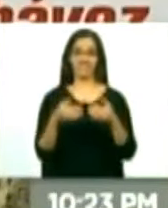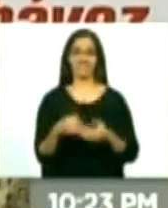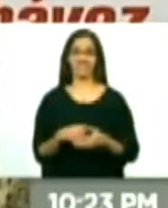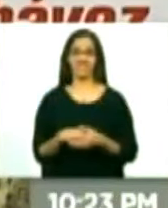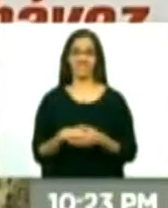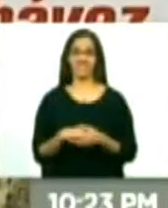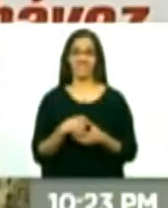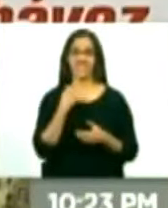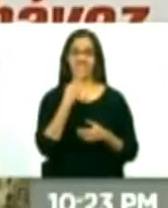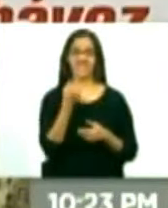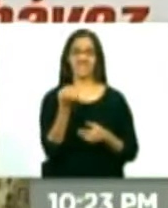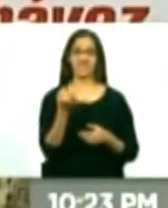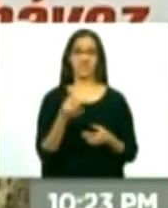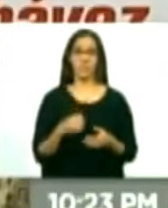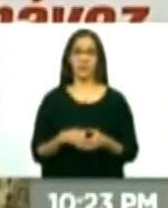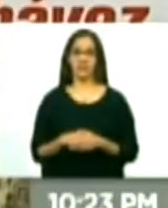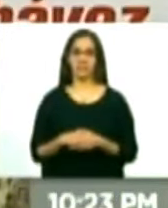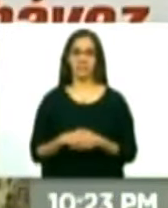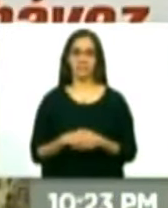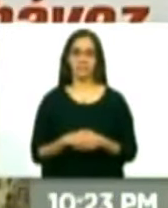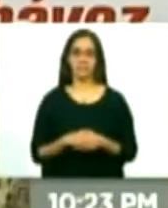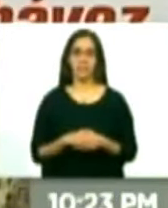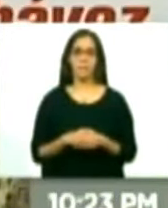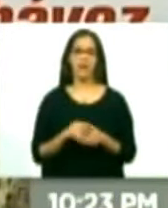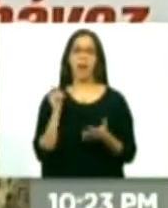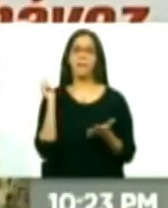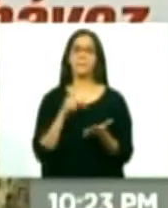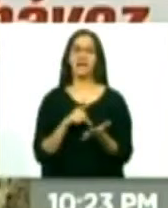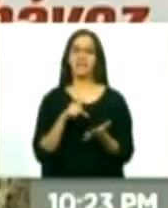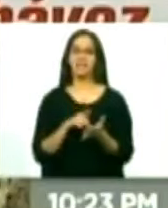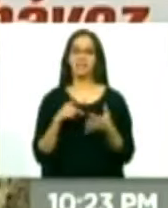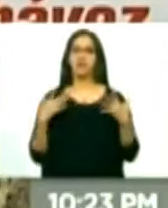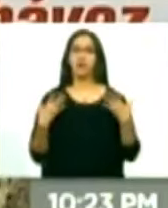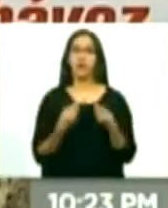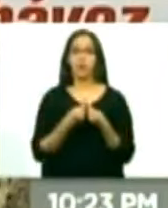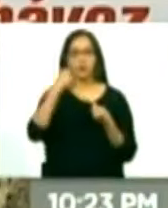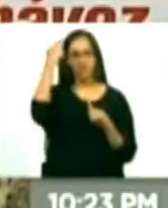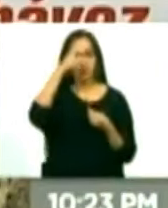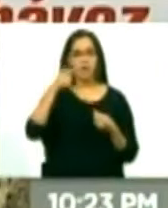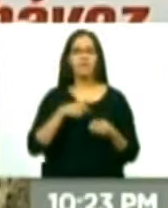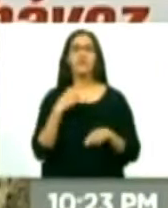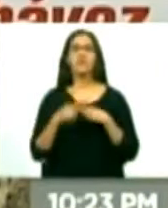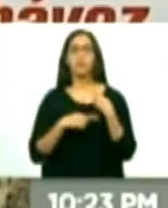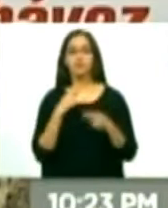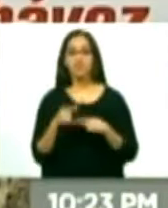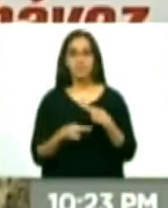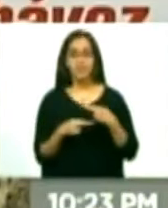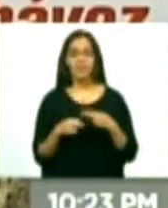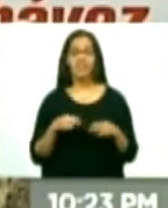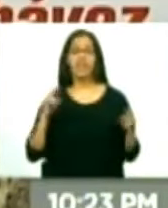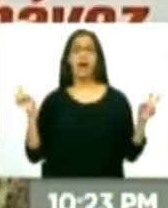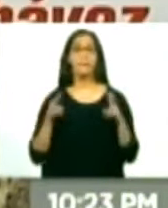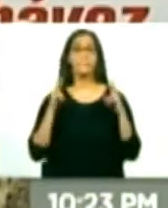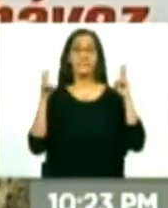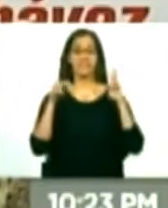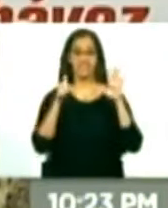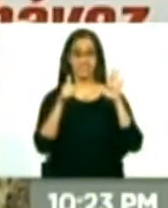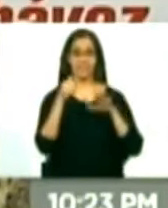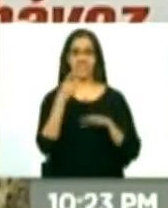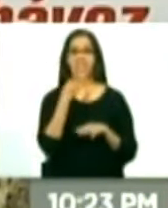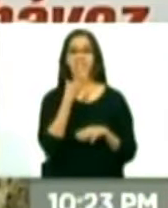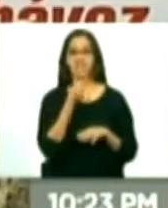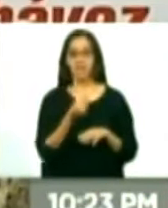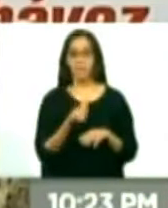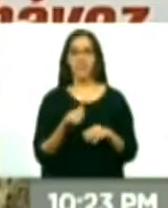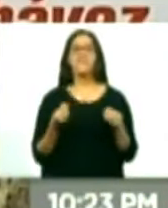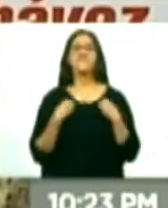Diga su número para participar junto al pueblo revolucionario de la gran victoria del 6 de diciembre.